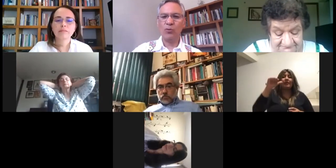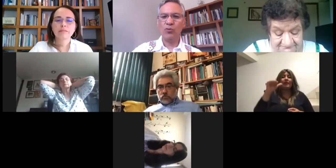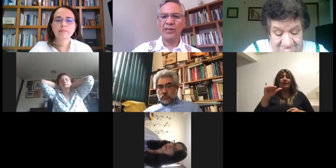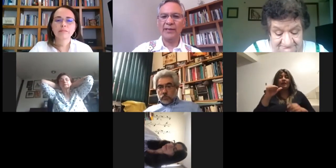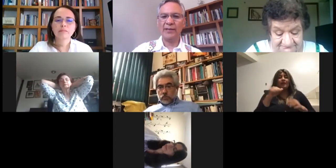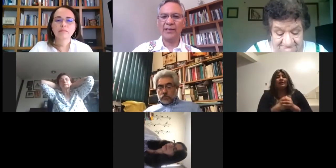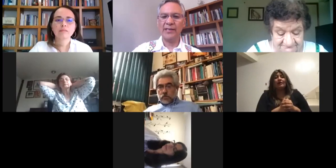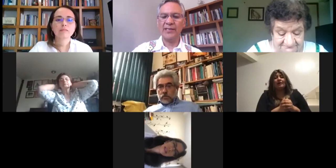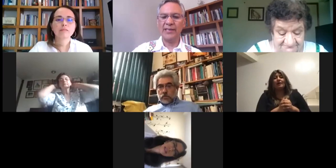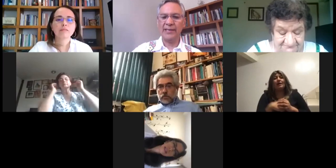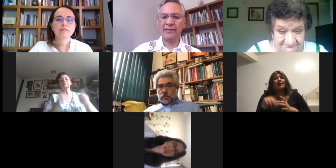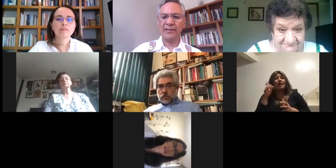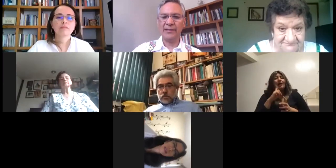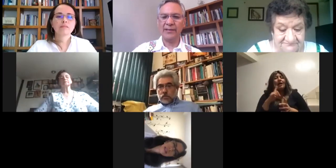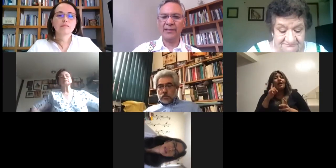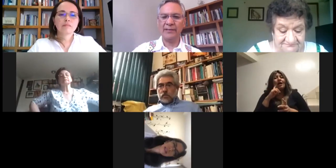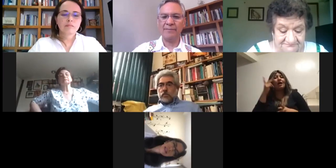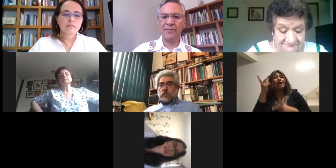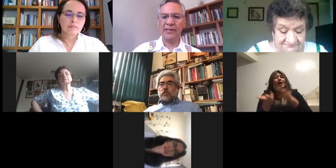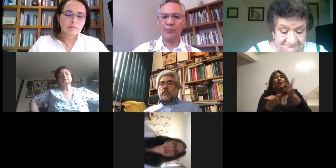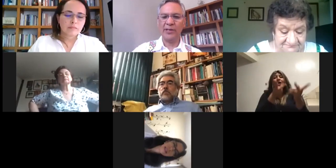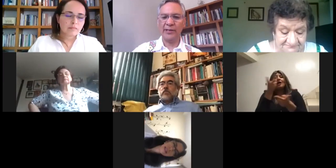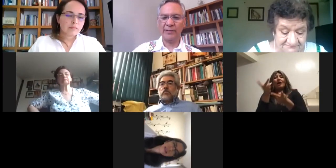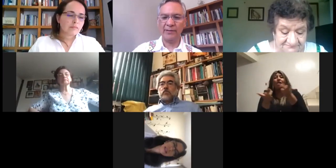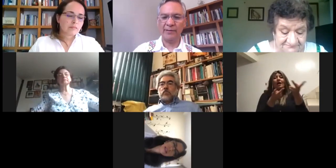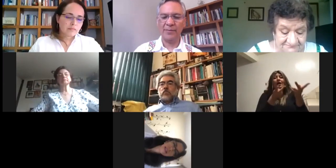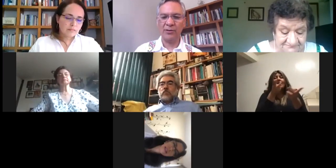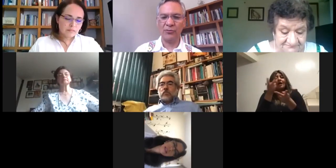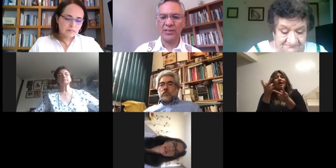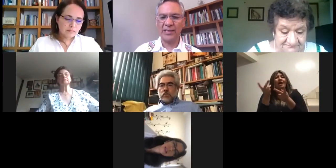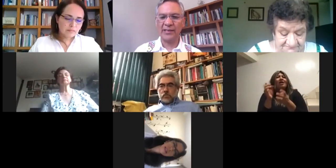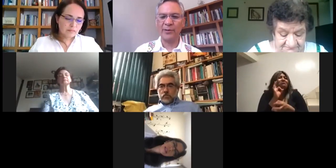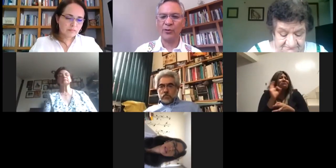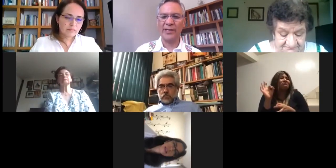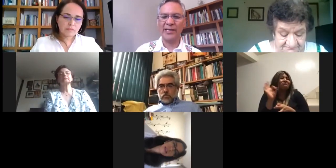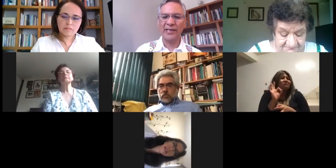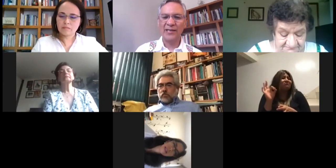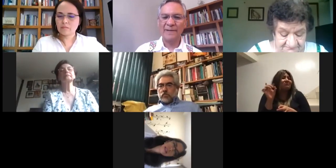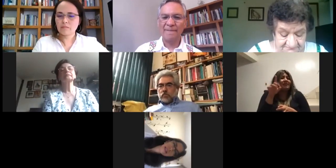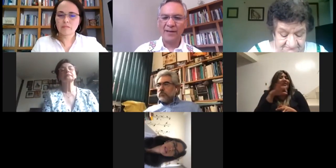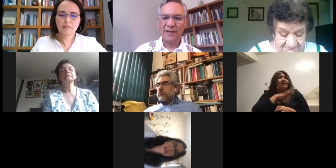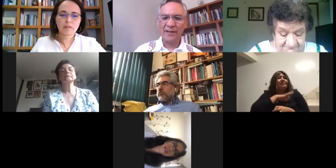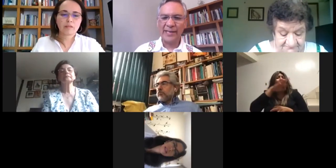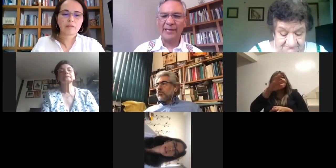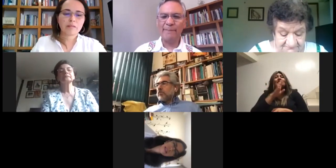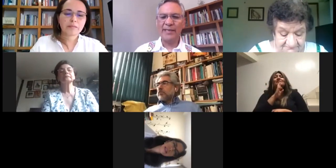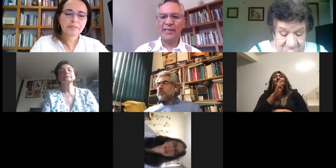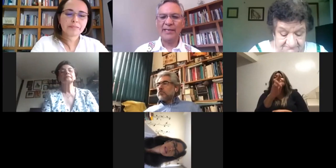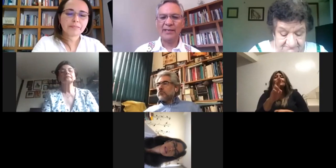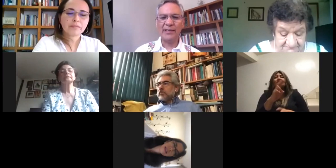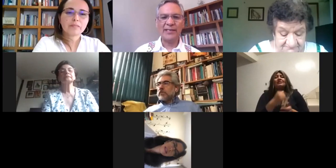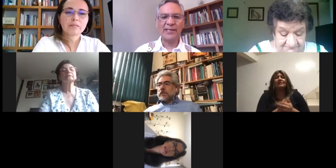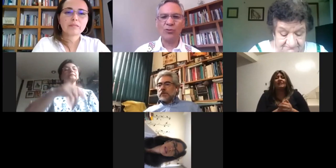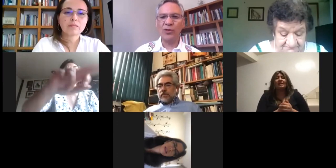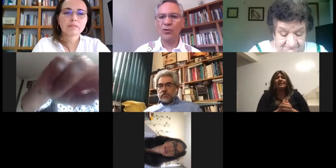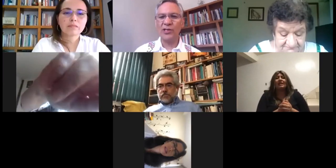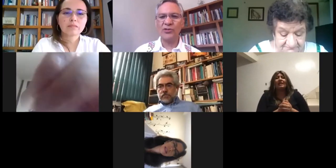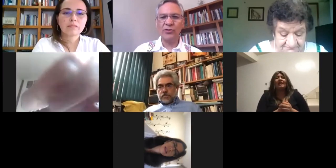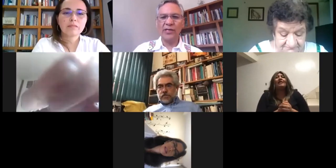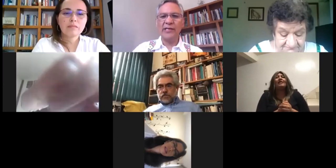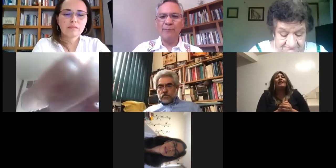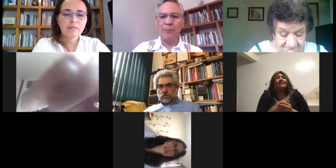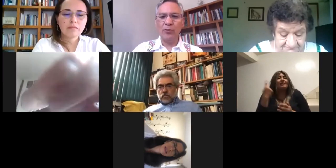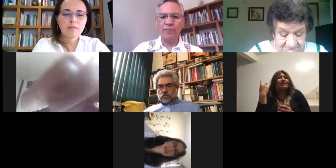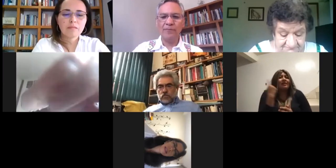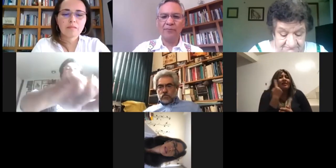una pregunta que quizá ella puede contestarla de mejor manera. ¿De qué depende esta